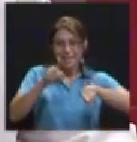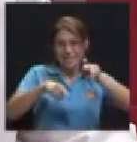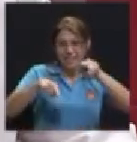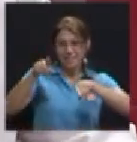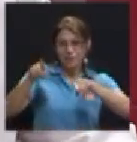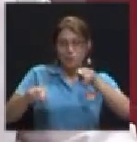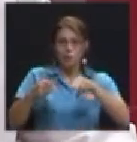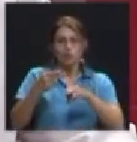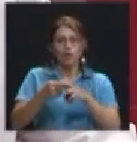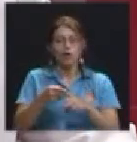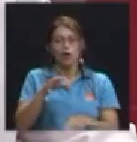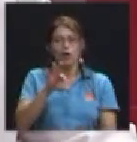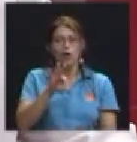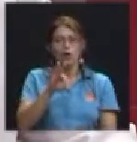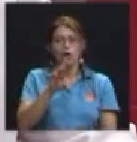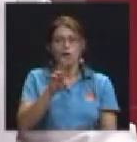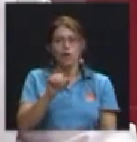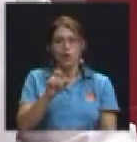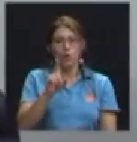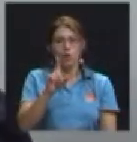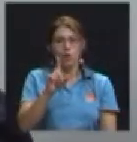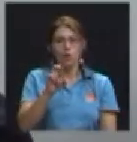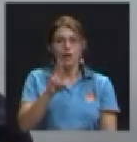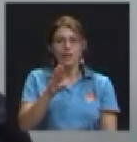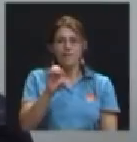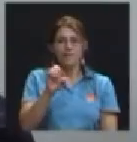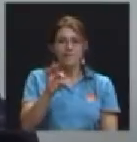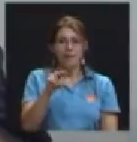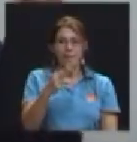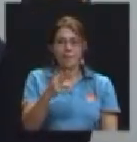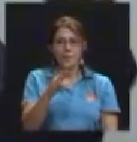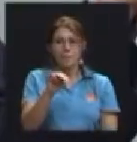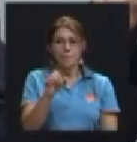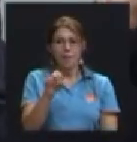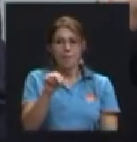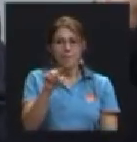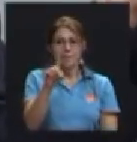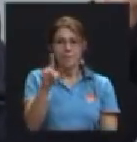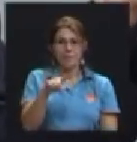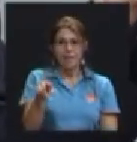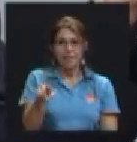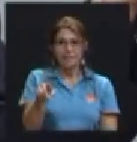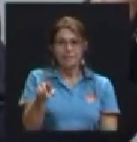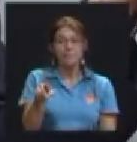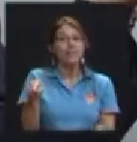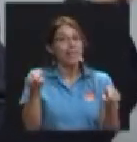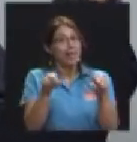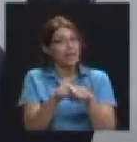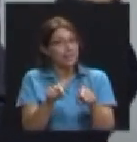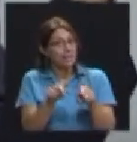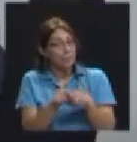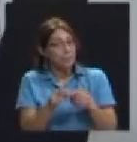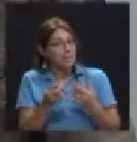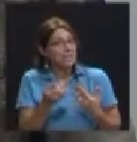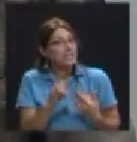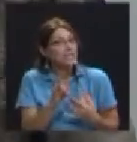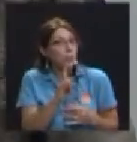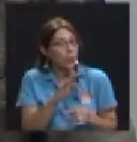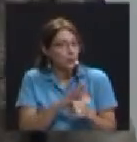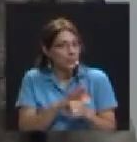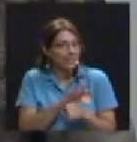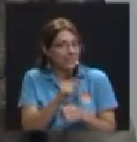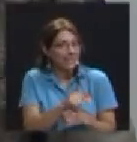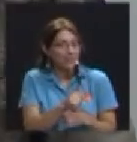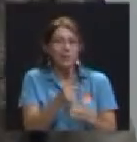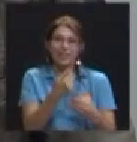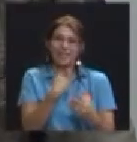doña Floribel Méndez, y tenemos, si eso no fuera suficiente, a quien dirigió la